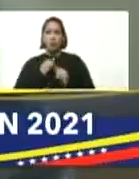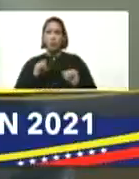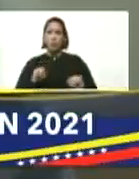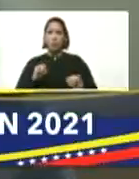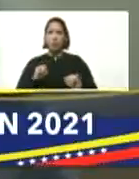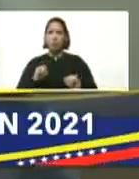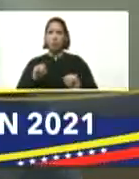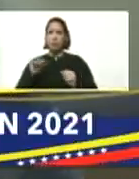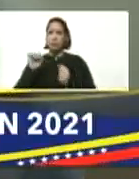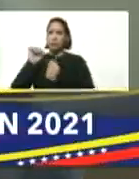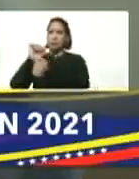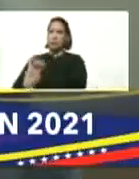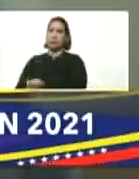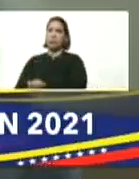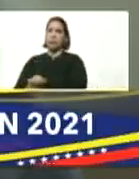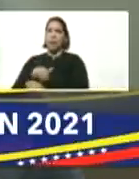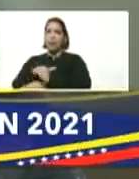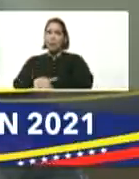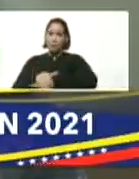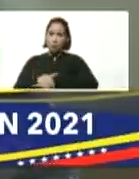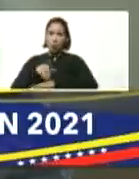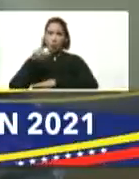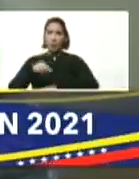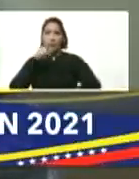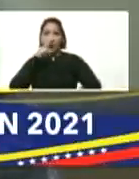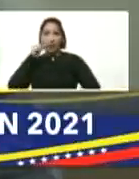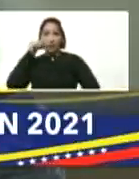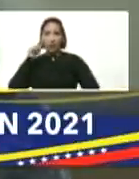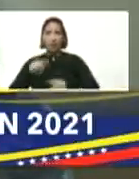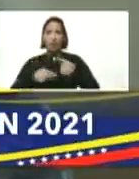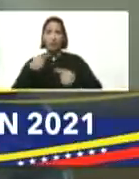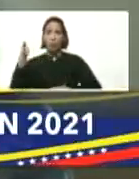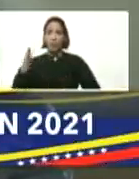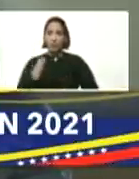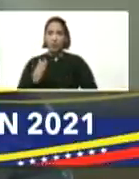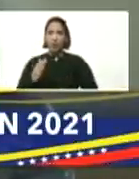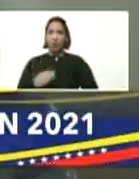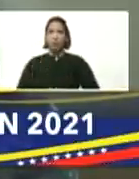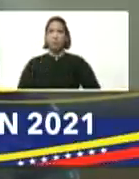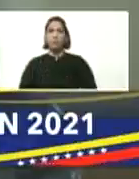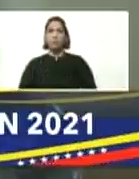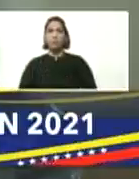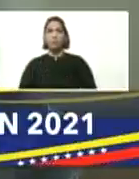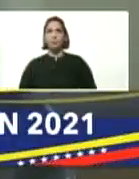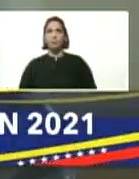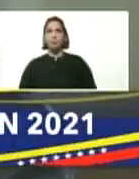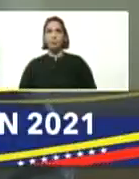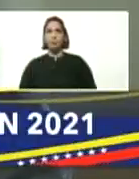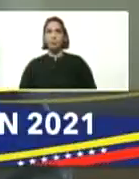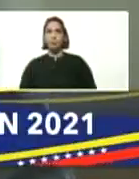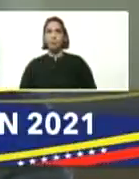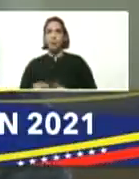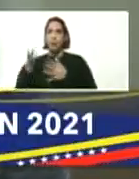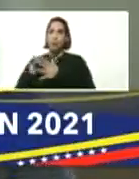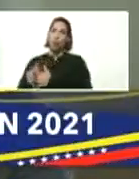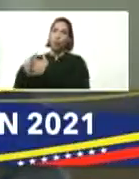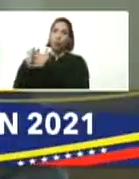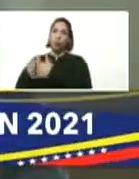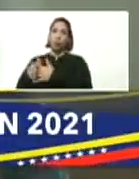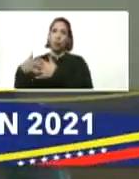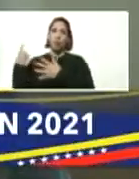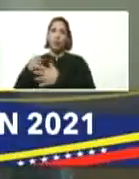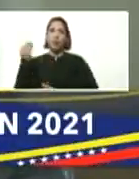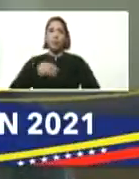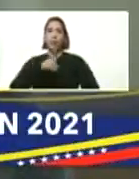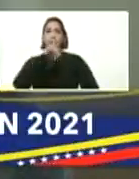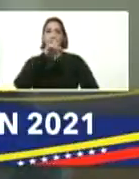de los británicos y los franceses, y luego vinieron a rematar la cosa los gringos, que tienen más de 100